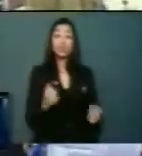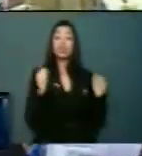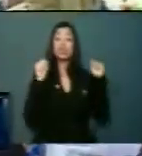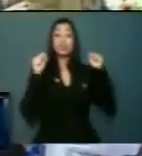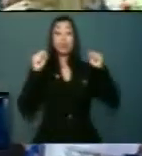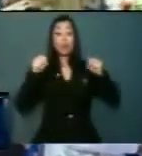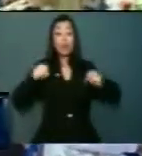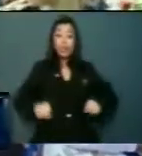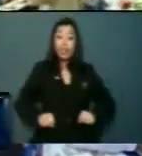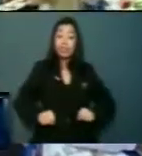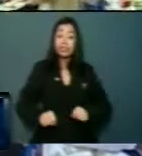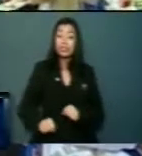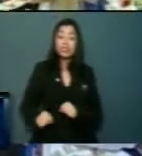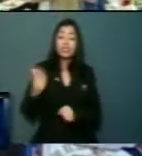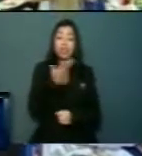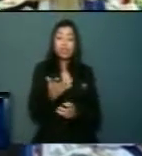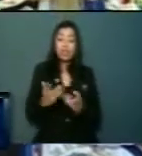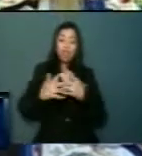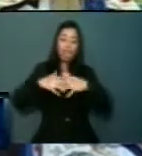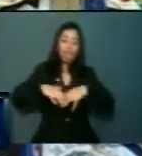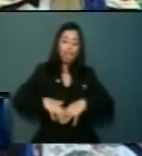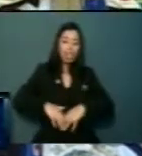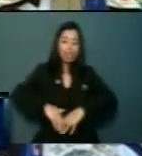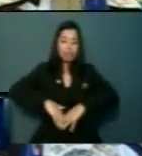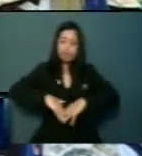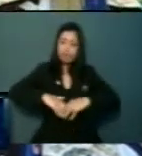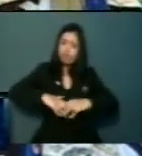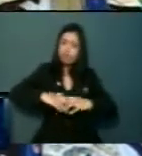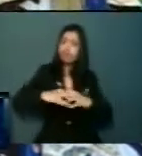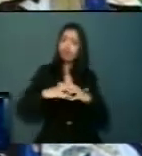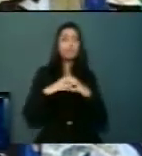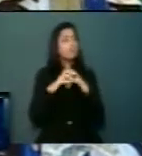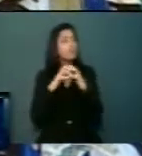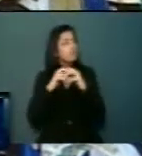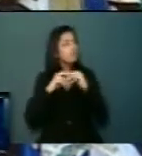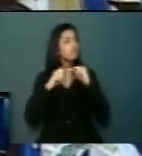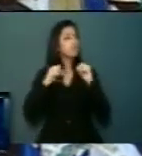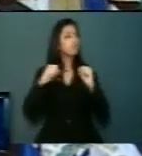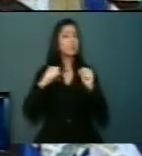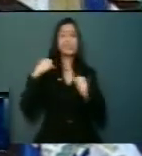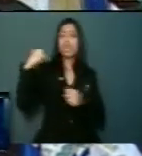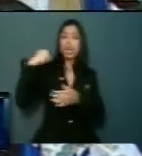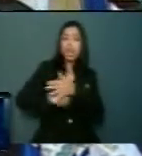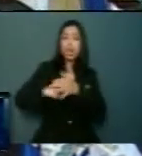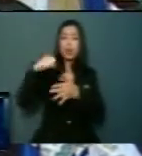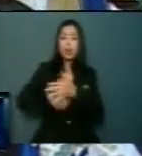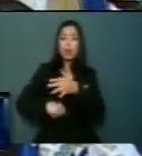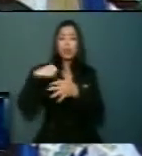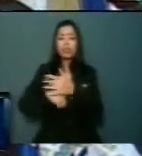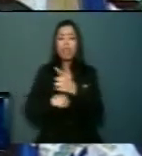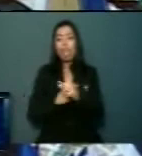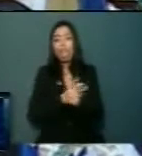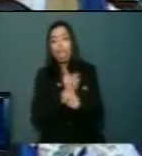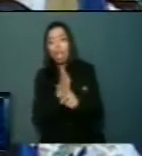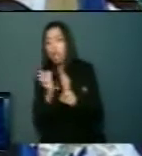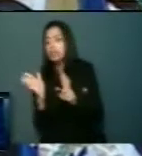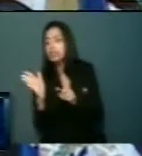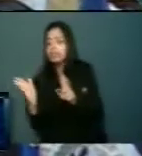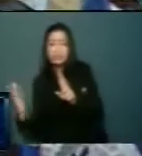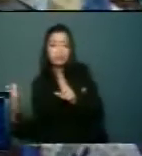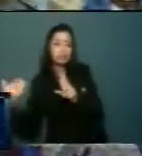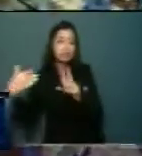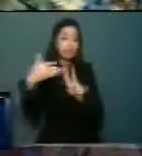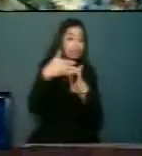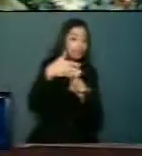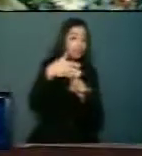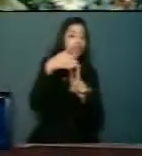enmendar, de levantarse, de reivindicar la lucha, una ocasión para que todos los